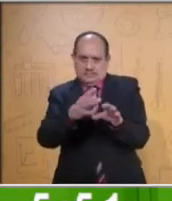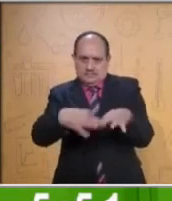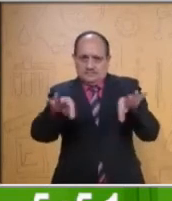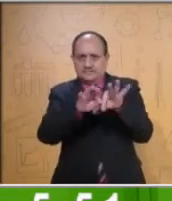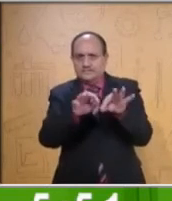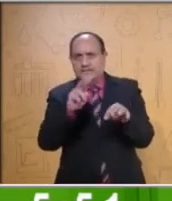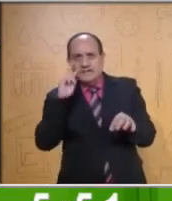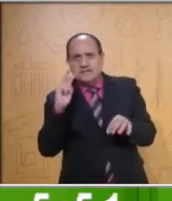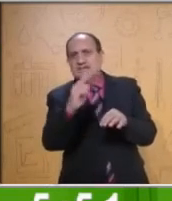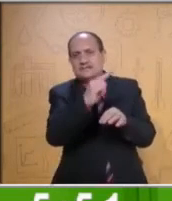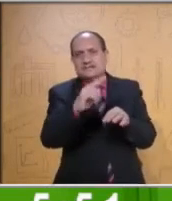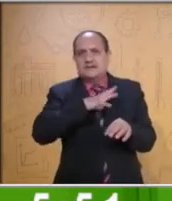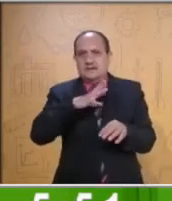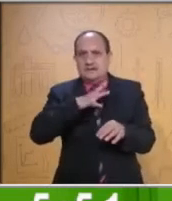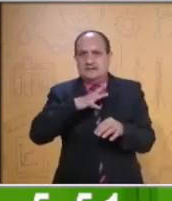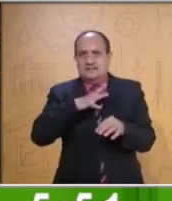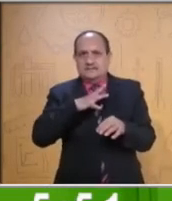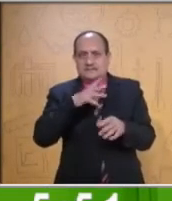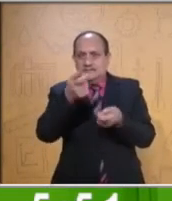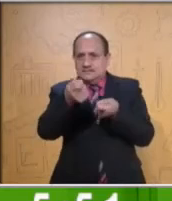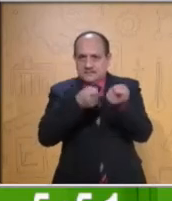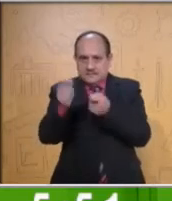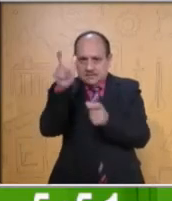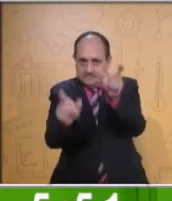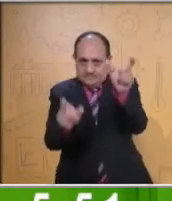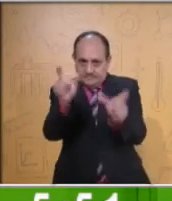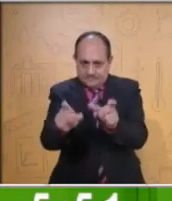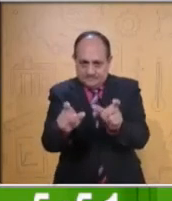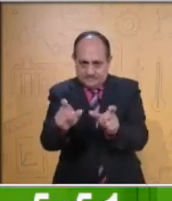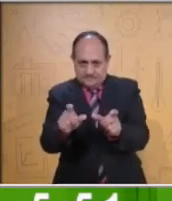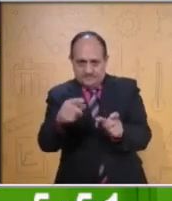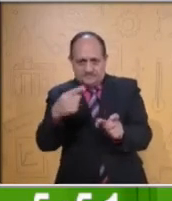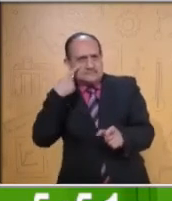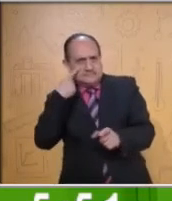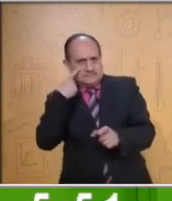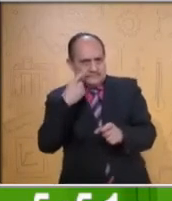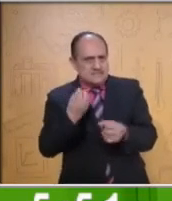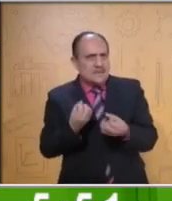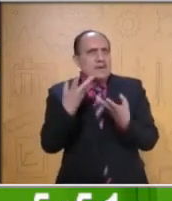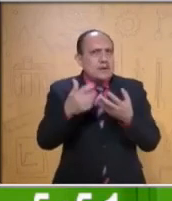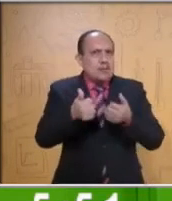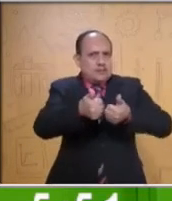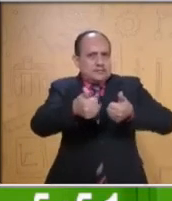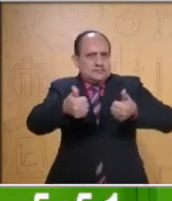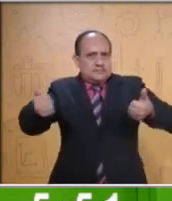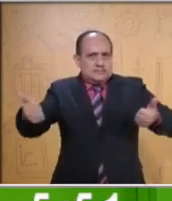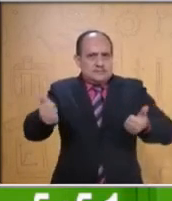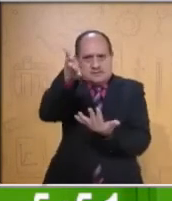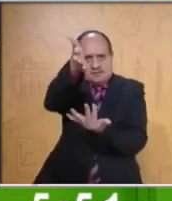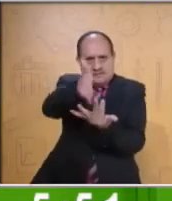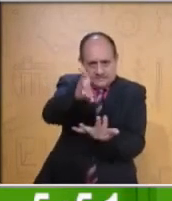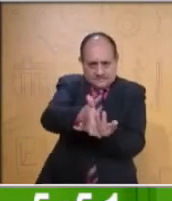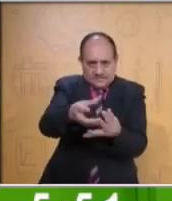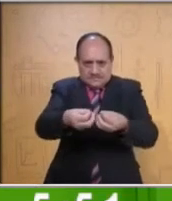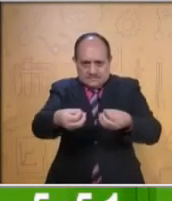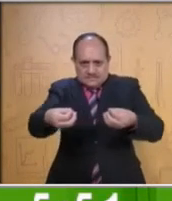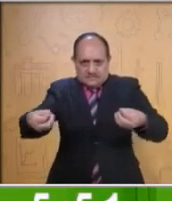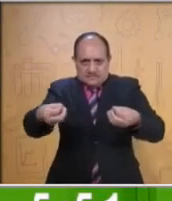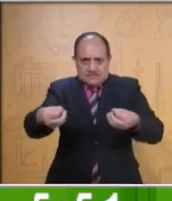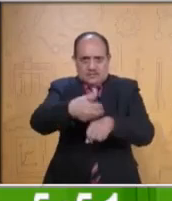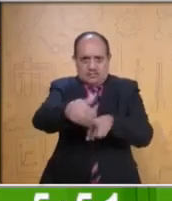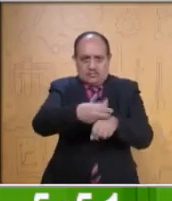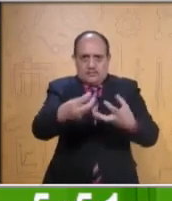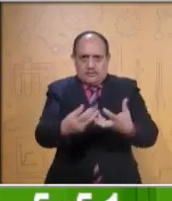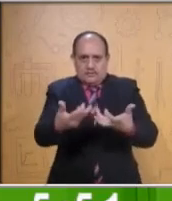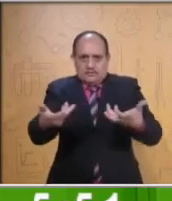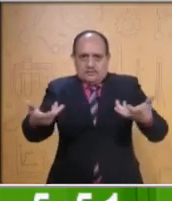vamos a tener que las medidas de dispersión nos informan cuánto se alejan del centro los valores de la distribución. Ya